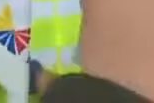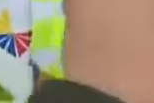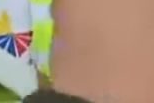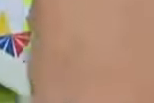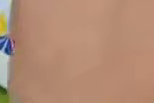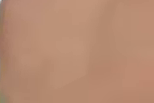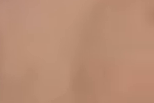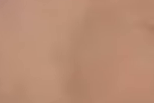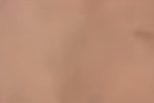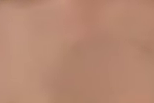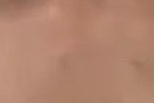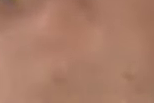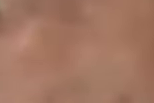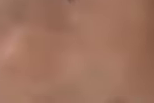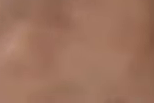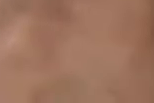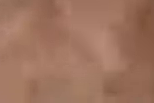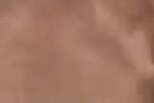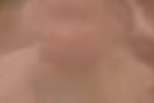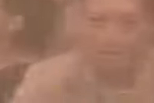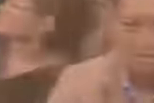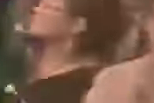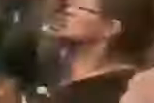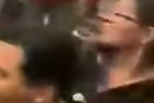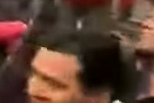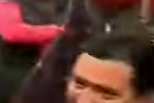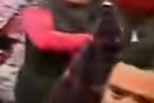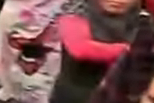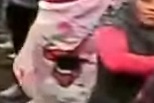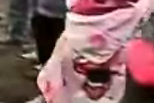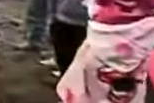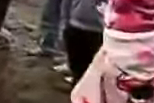en orce poder de